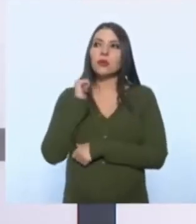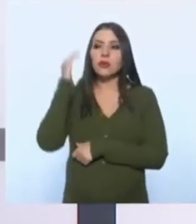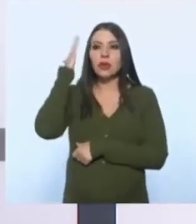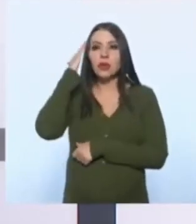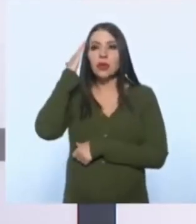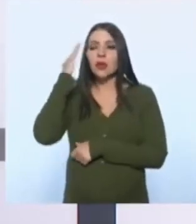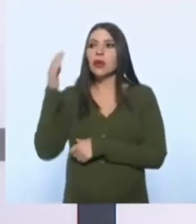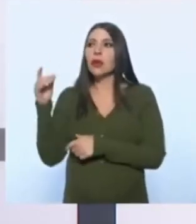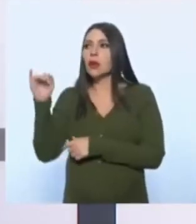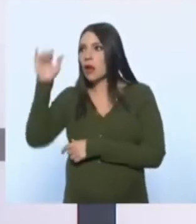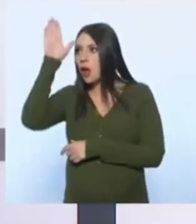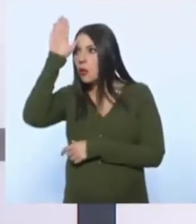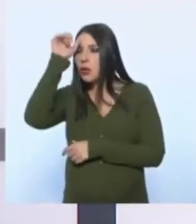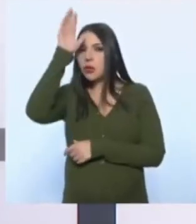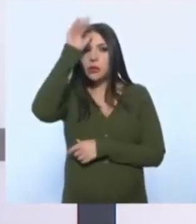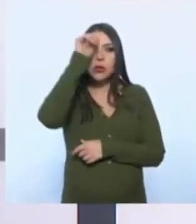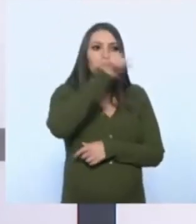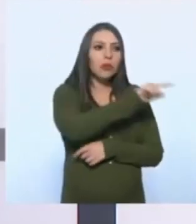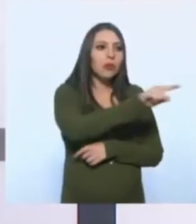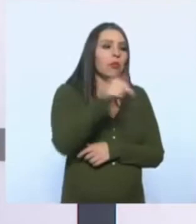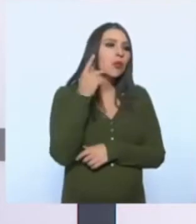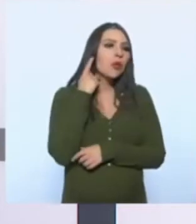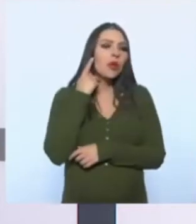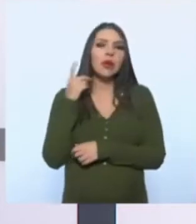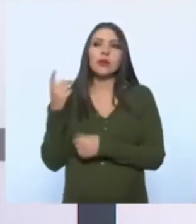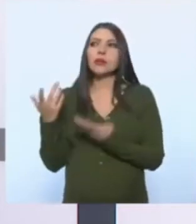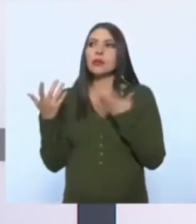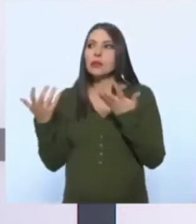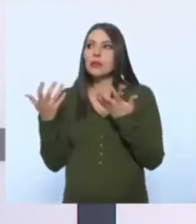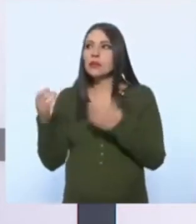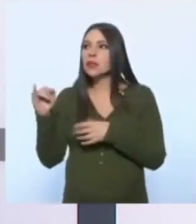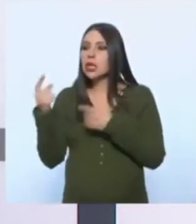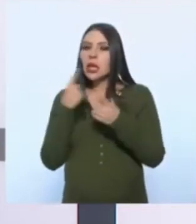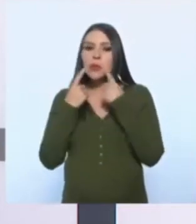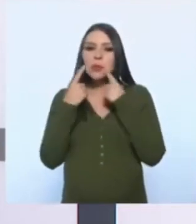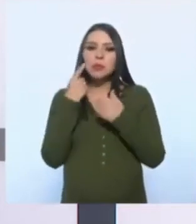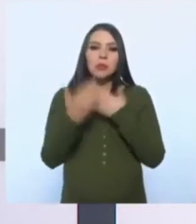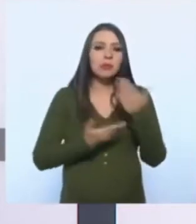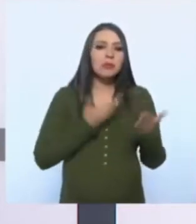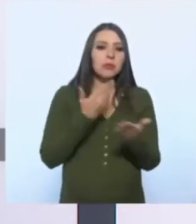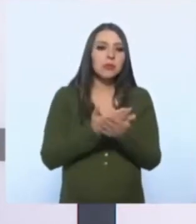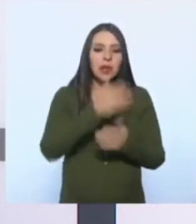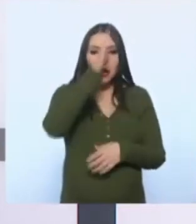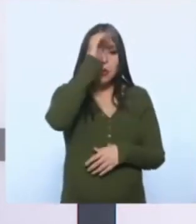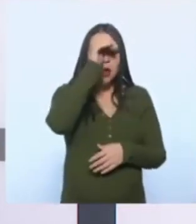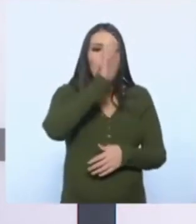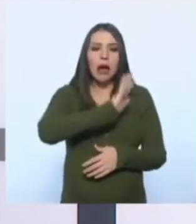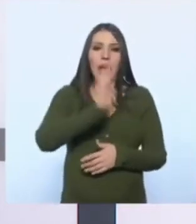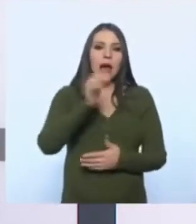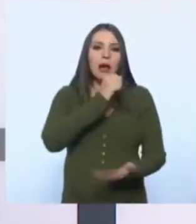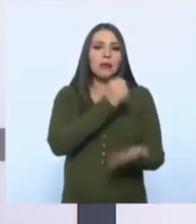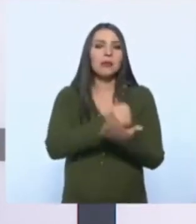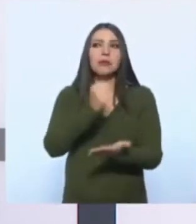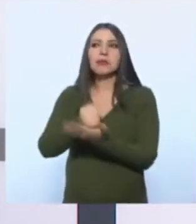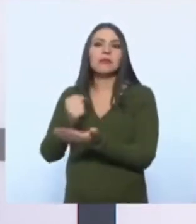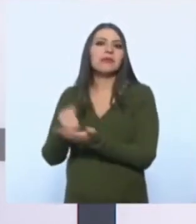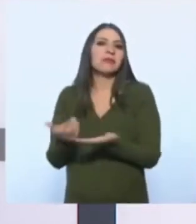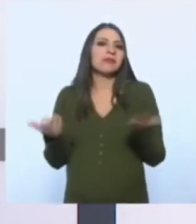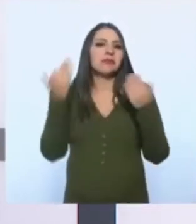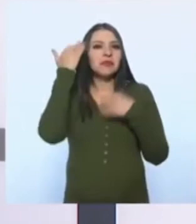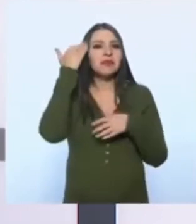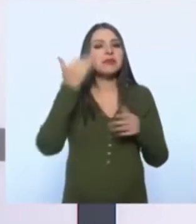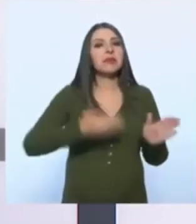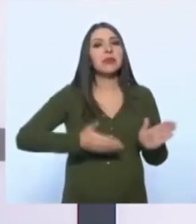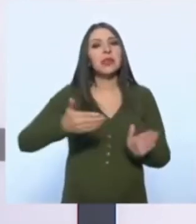voluntad política, no hay esas ganas de sacar adelante la agenda de la ciudad. Entonces sí tenemos una